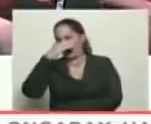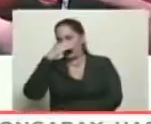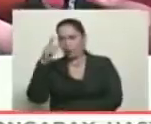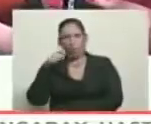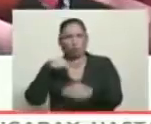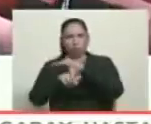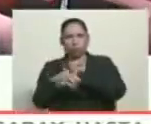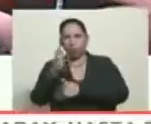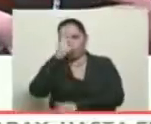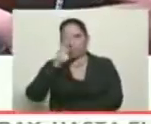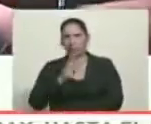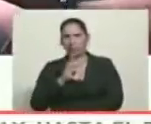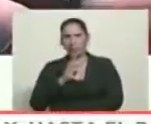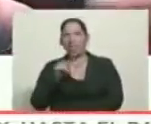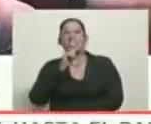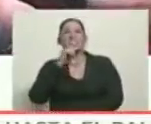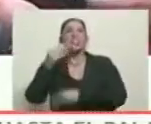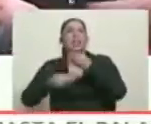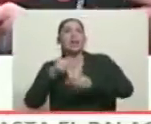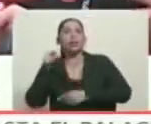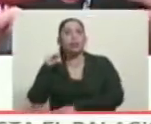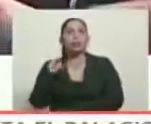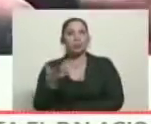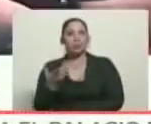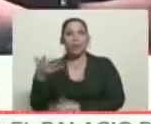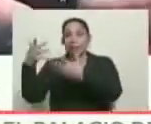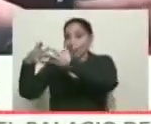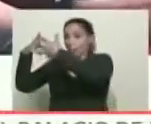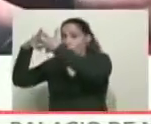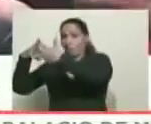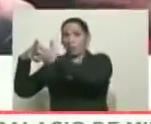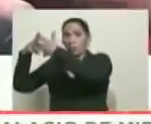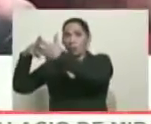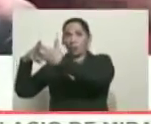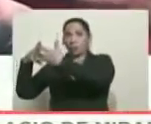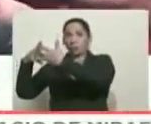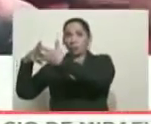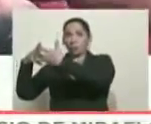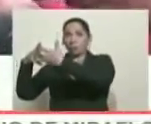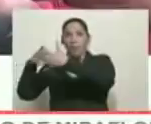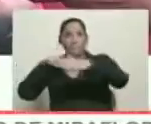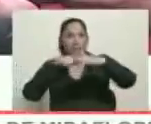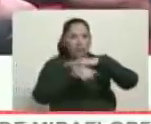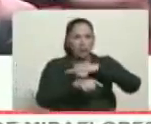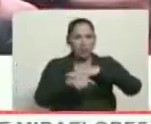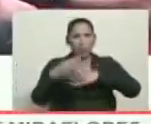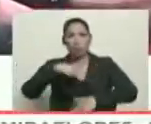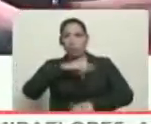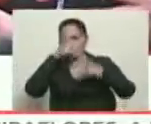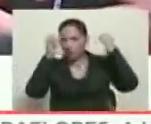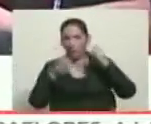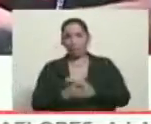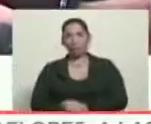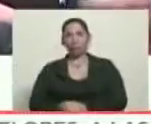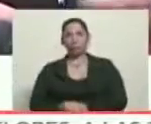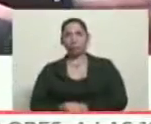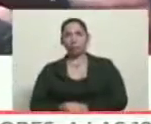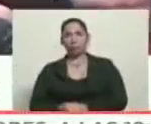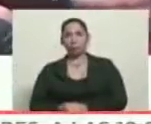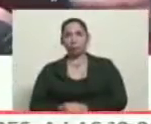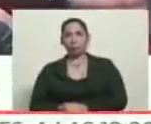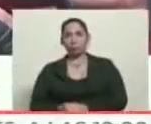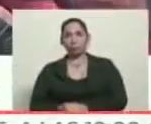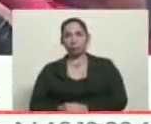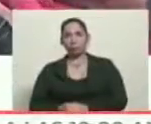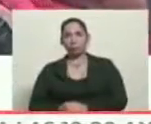No. ¿Quiénes han hecho eso? Estados Unidos, que se ha metido en la embajada nuestra. ¿Quiénes han hecho eso? Esos países que se han metido en los